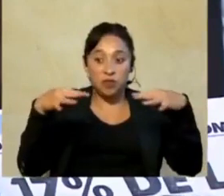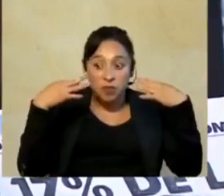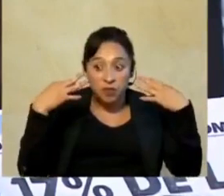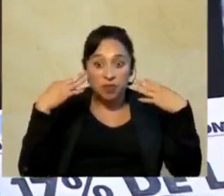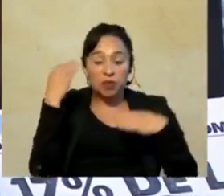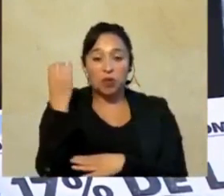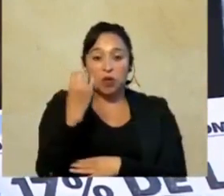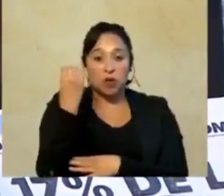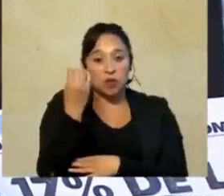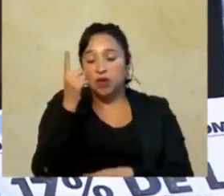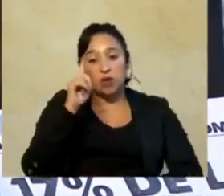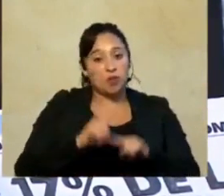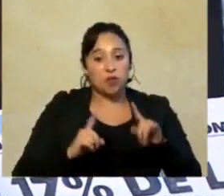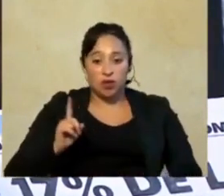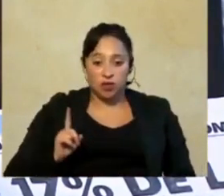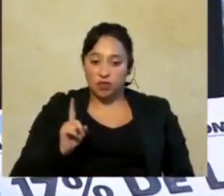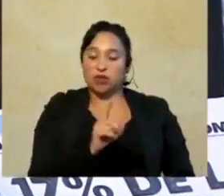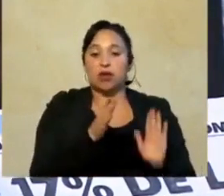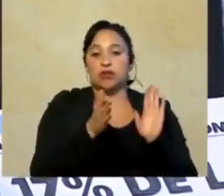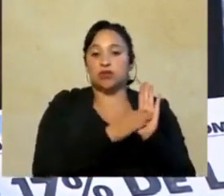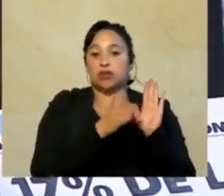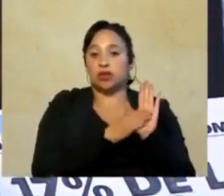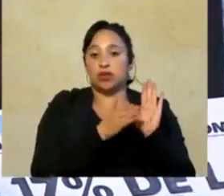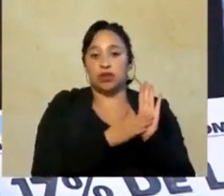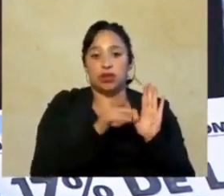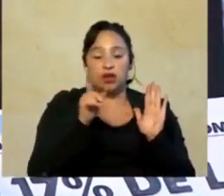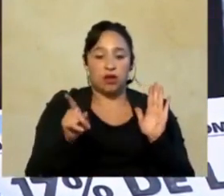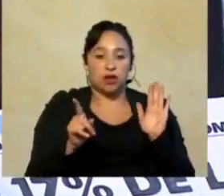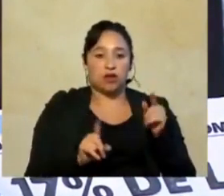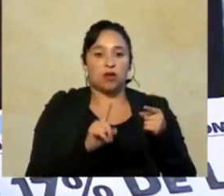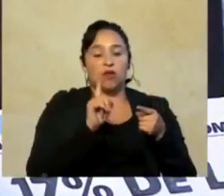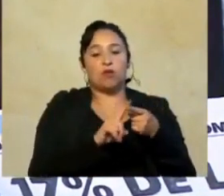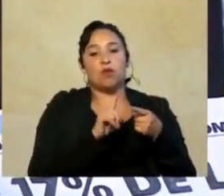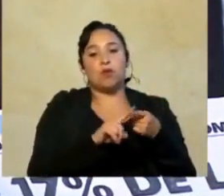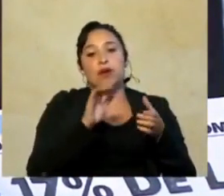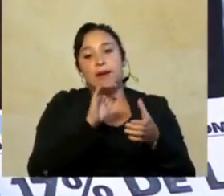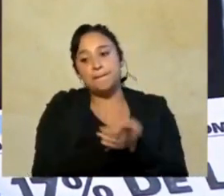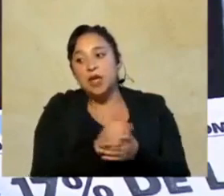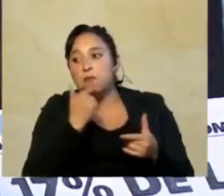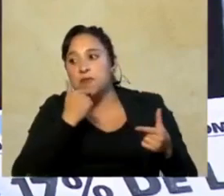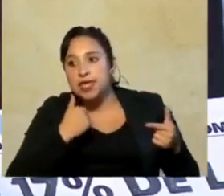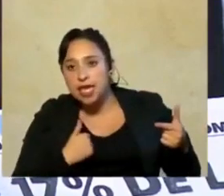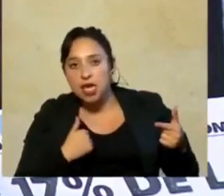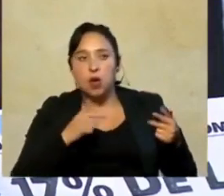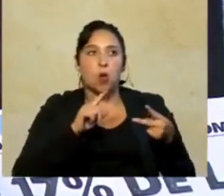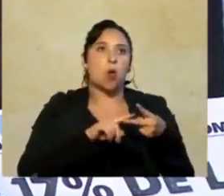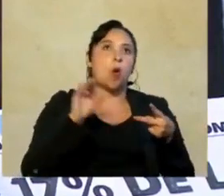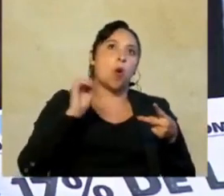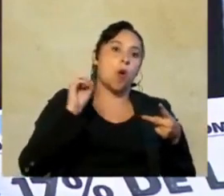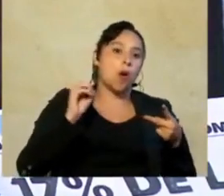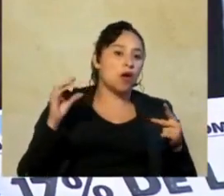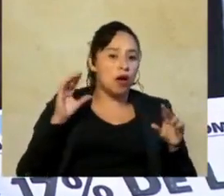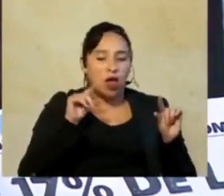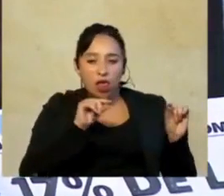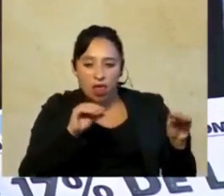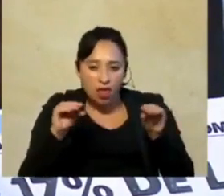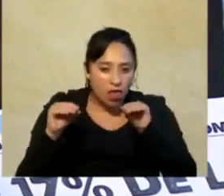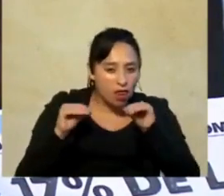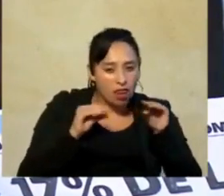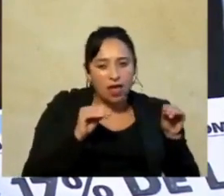no podemos salir a sustentar una una afirmación diciendo un amigo me dijo o hablando de que se ofrecieron